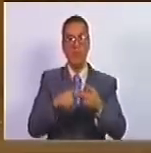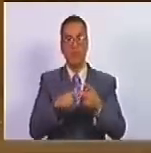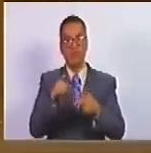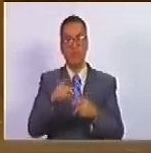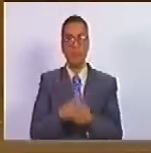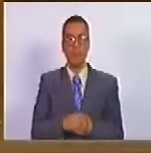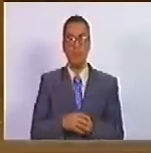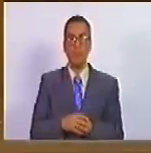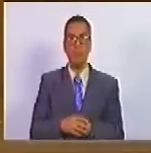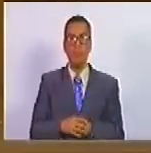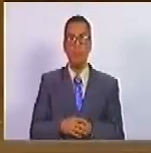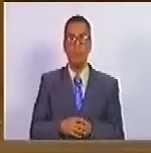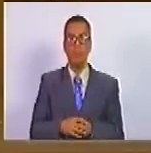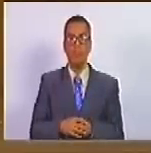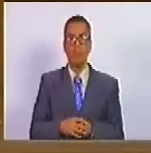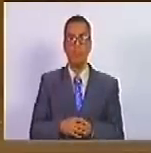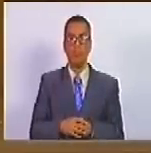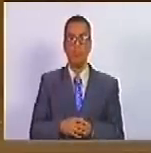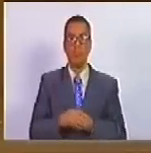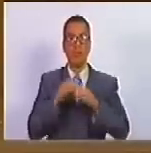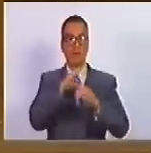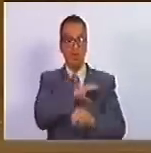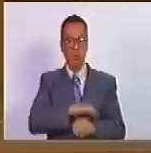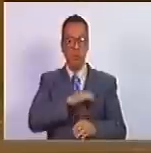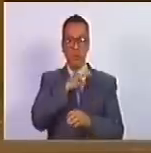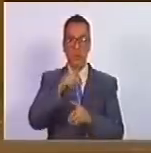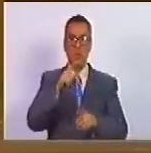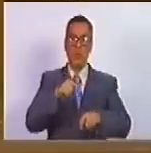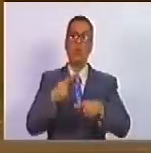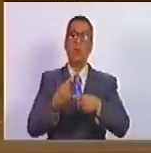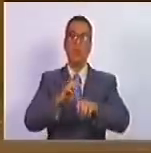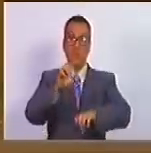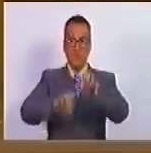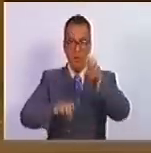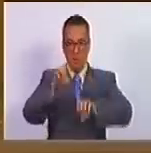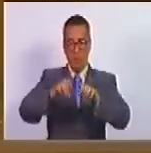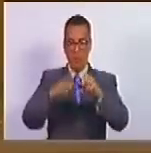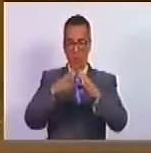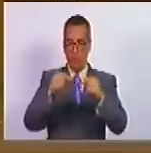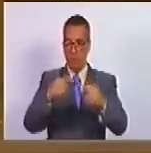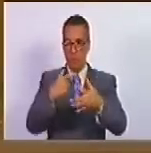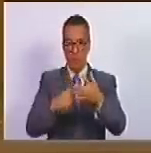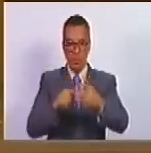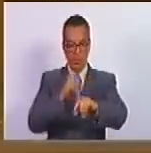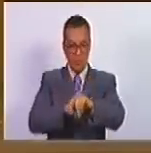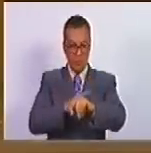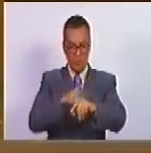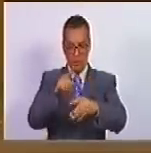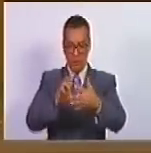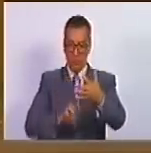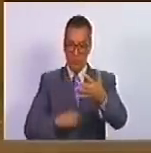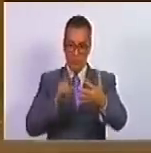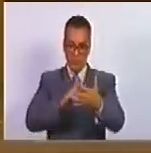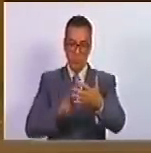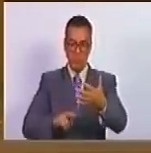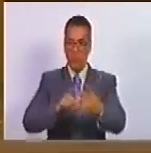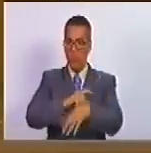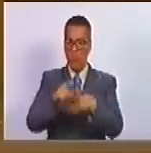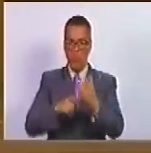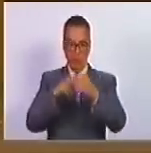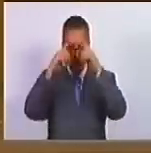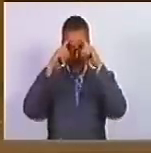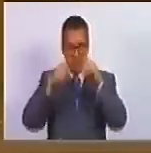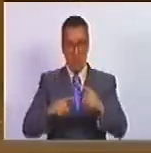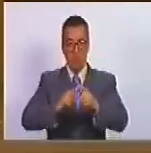postulaciones. Entonces, bueno, el comité, luego de evaluar todas estas situaciones, de manera unánime